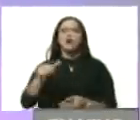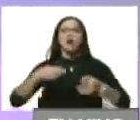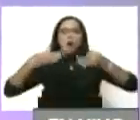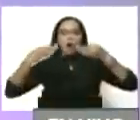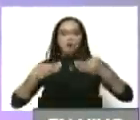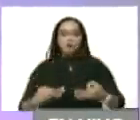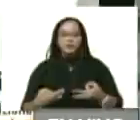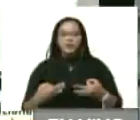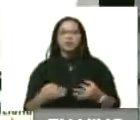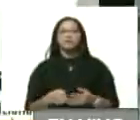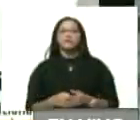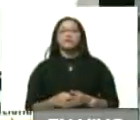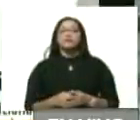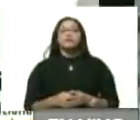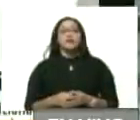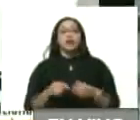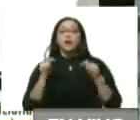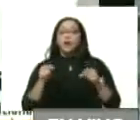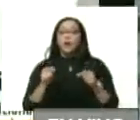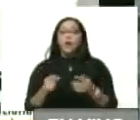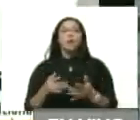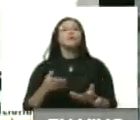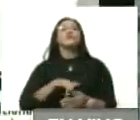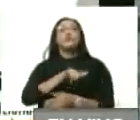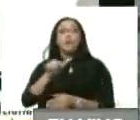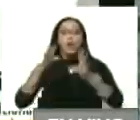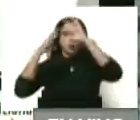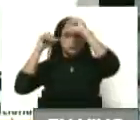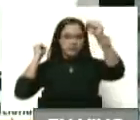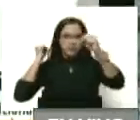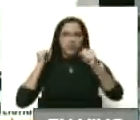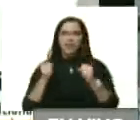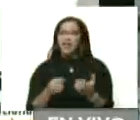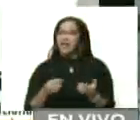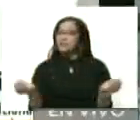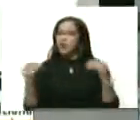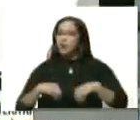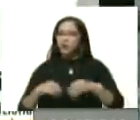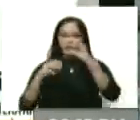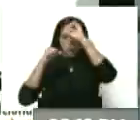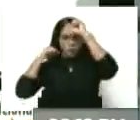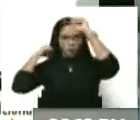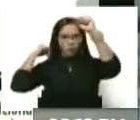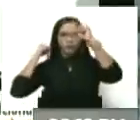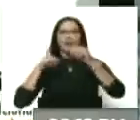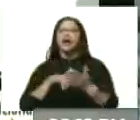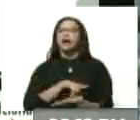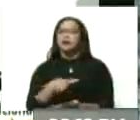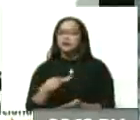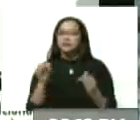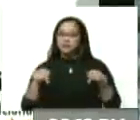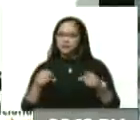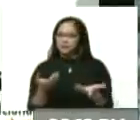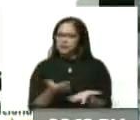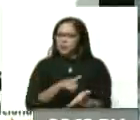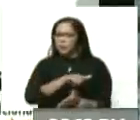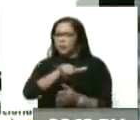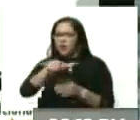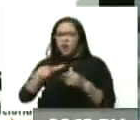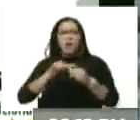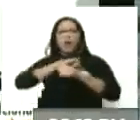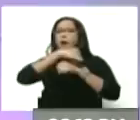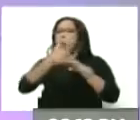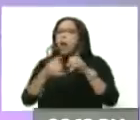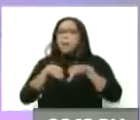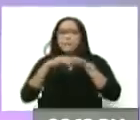con características de vuelo diplomático, condición de vuelo diplomático. Aquí está este vuelo, este avión se mueve por el mundo.